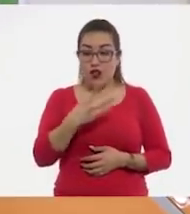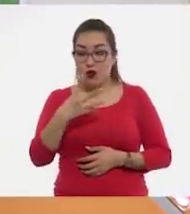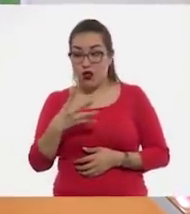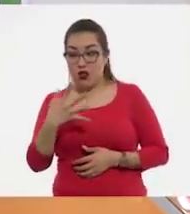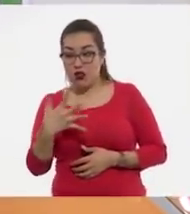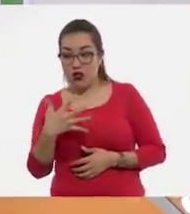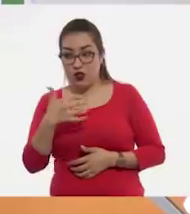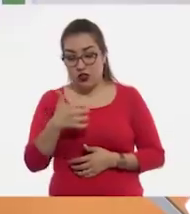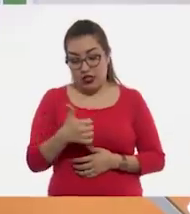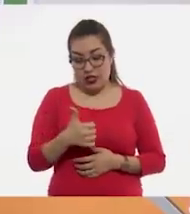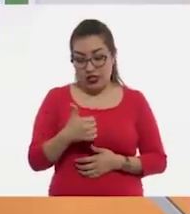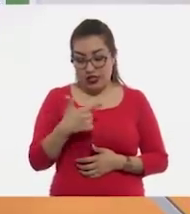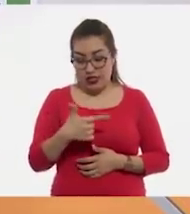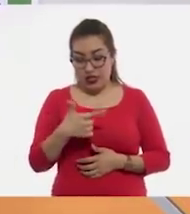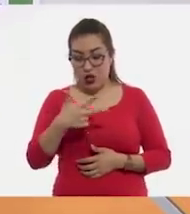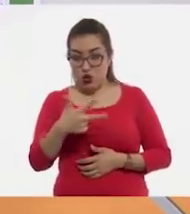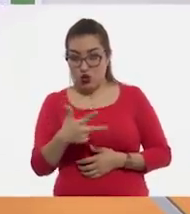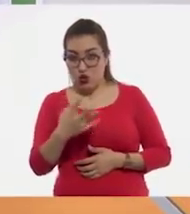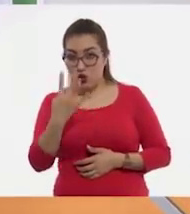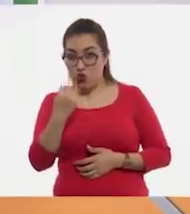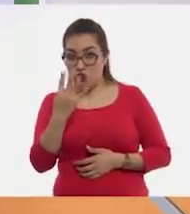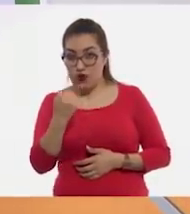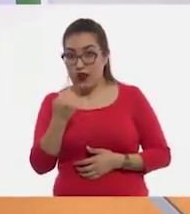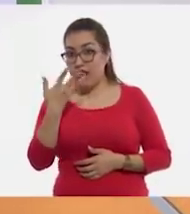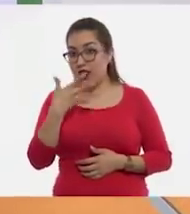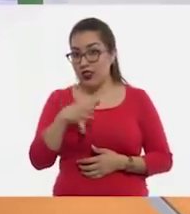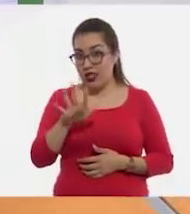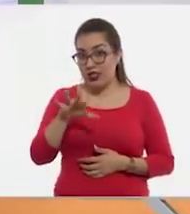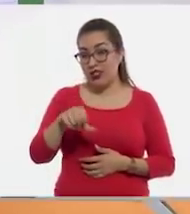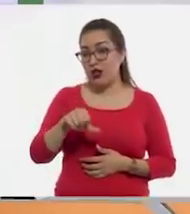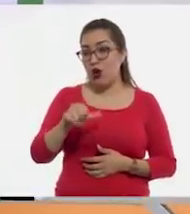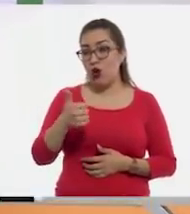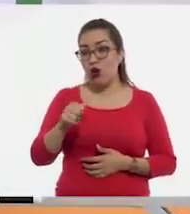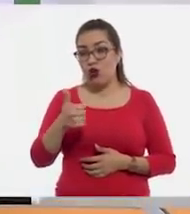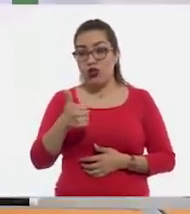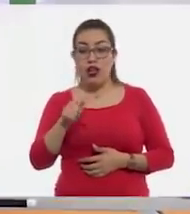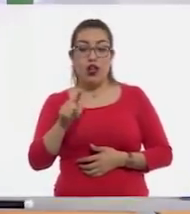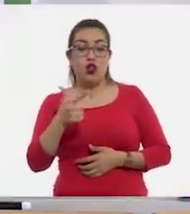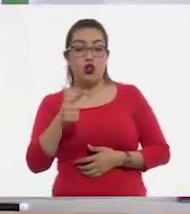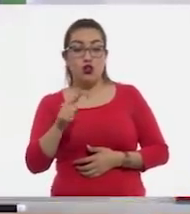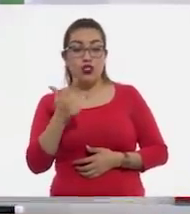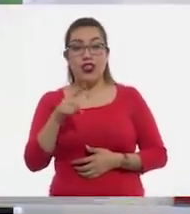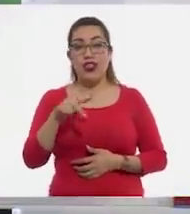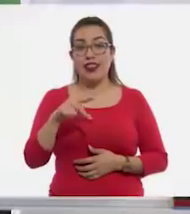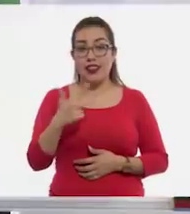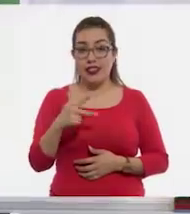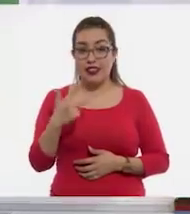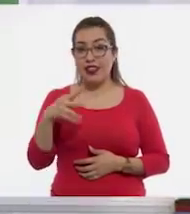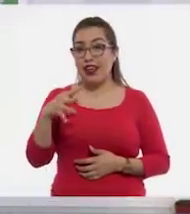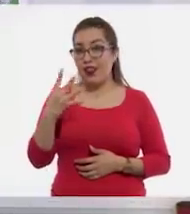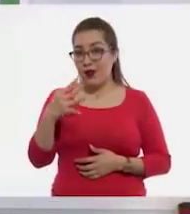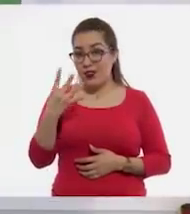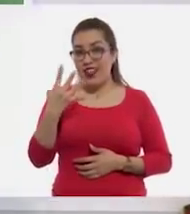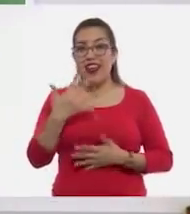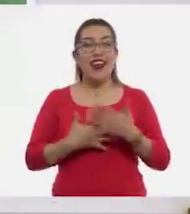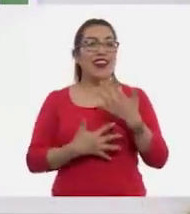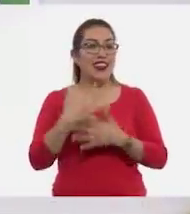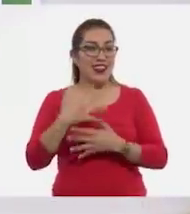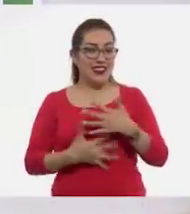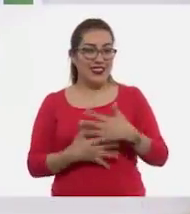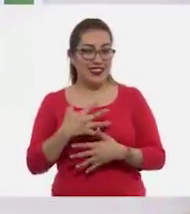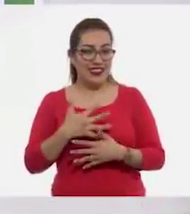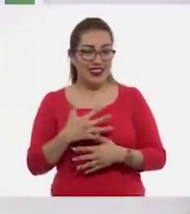5, 6, 7, 8, 9, 10, 11, 12, 13, 14